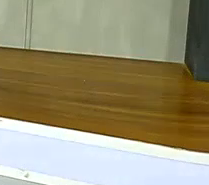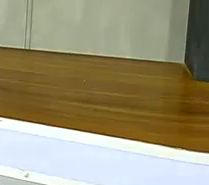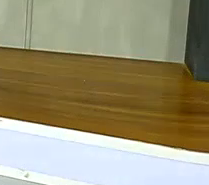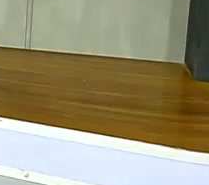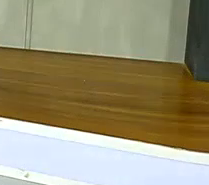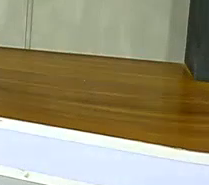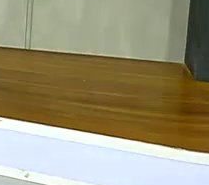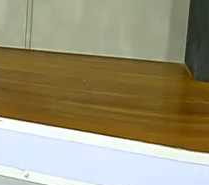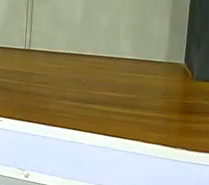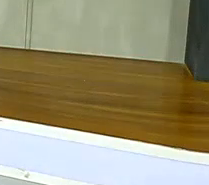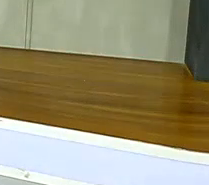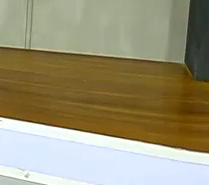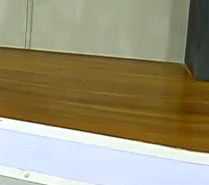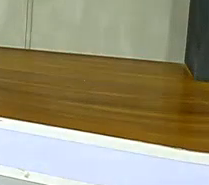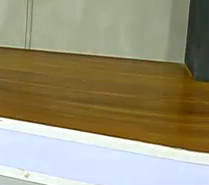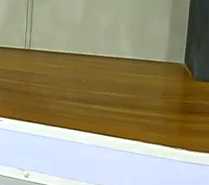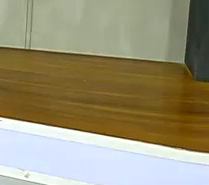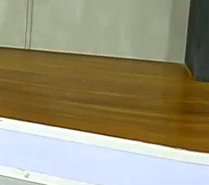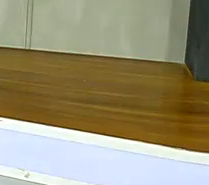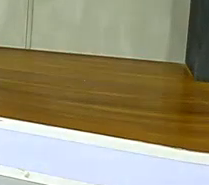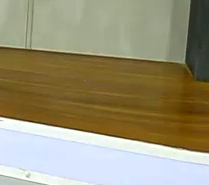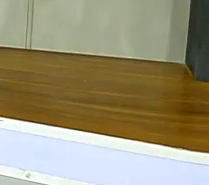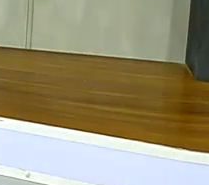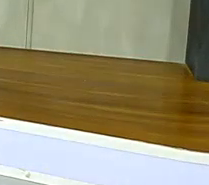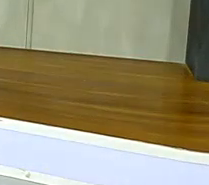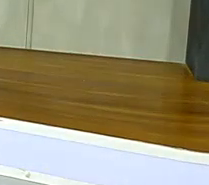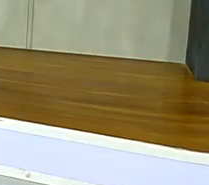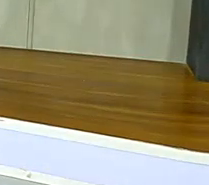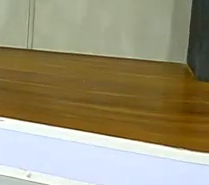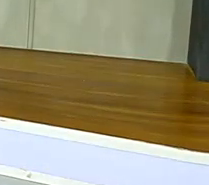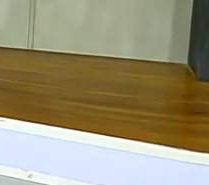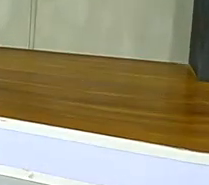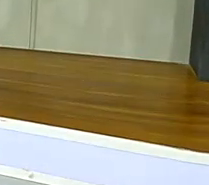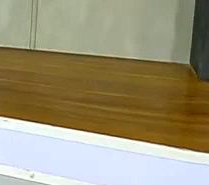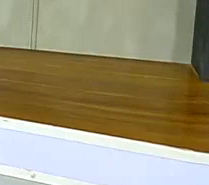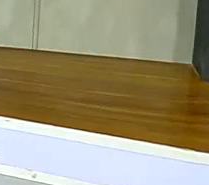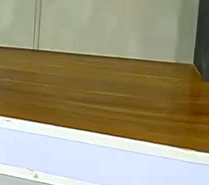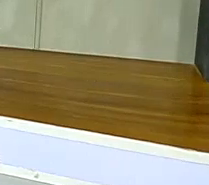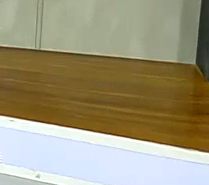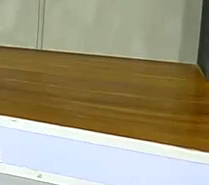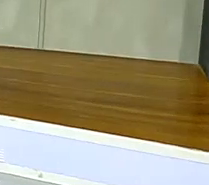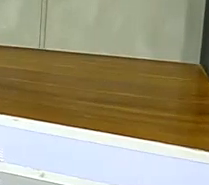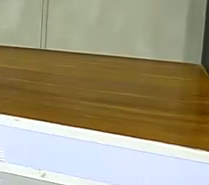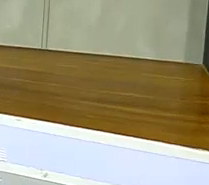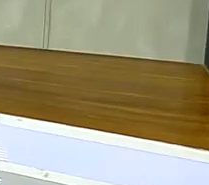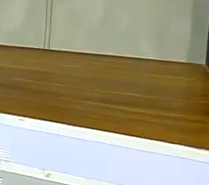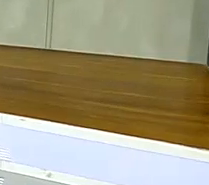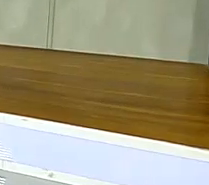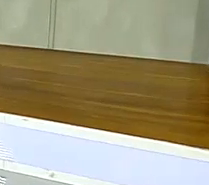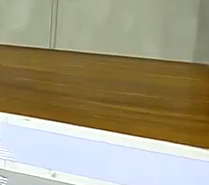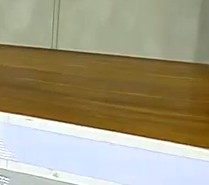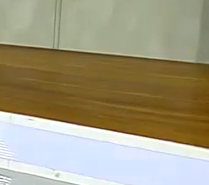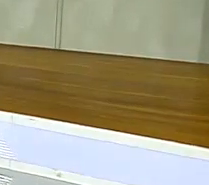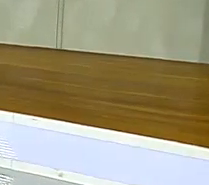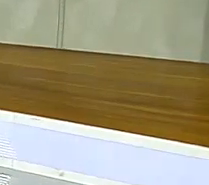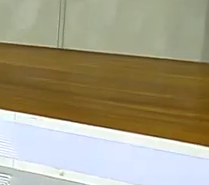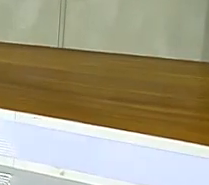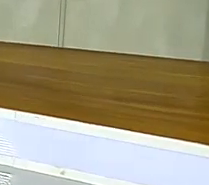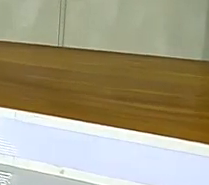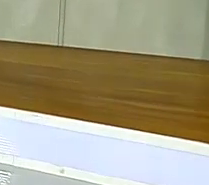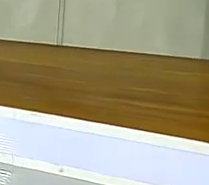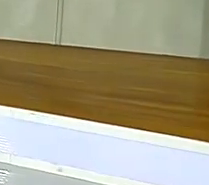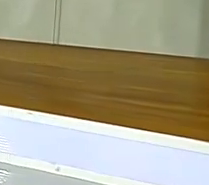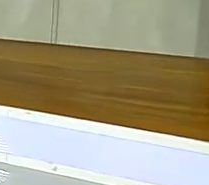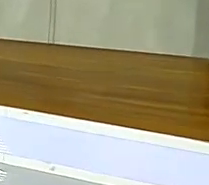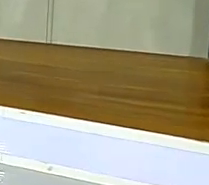Además, mujer resultó herida tras recibir múltiples puñaladas presuntamente por parte de su conviviente en un recinto del cantón